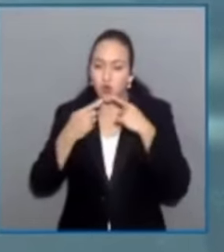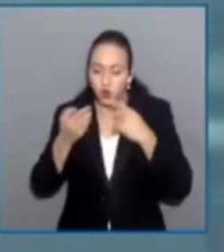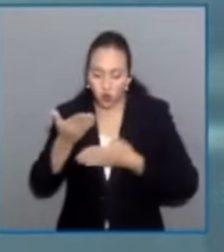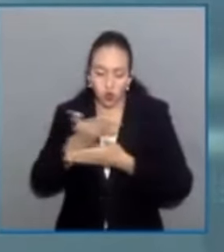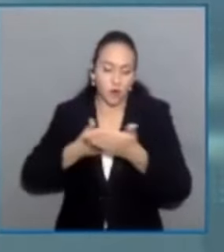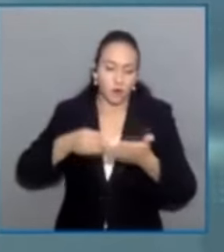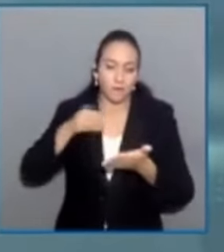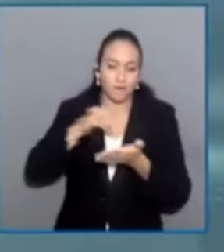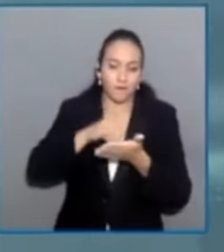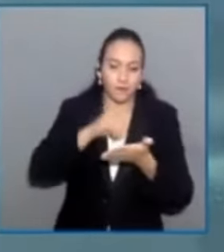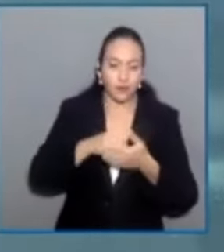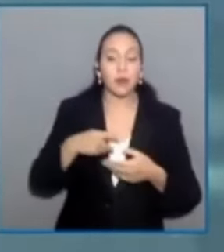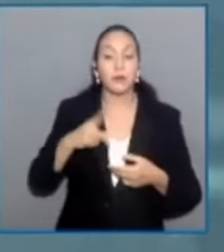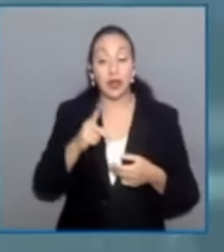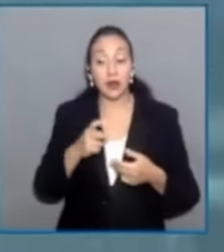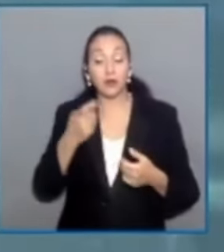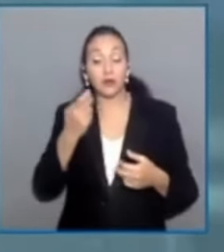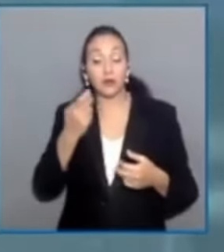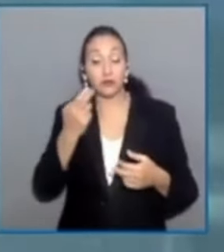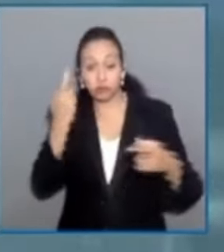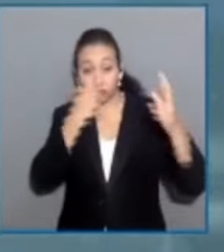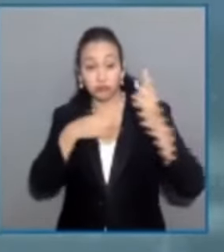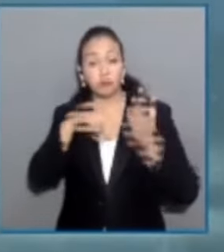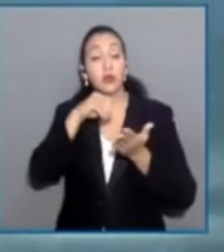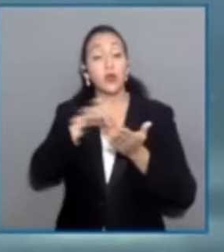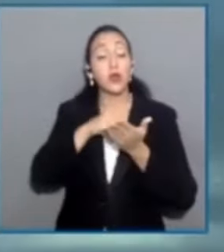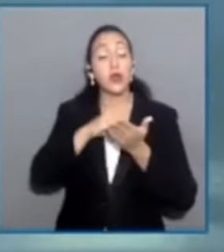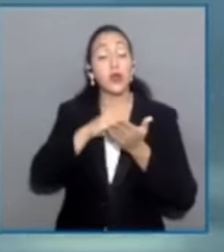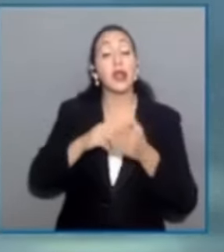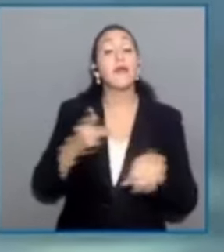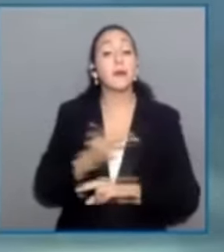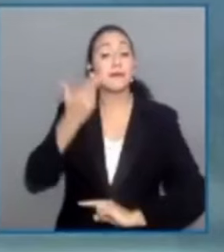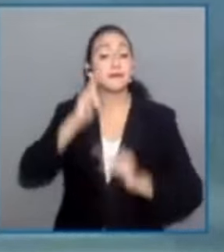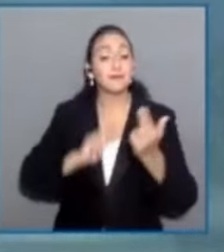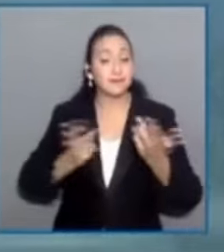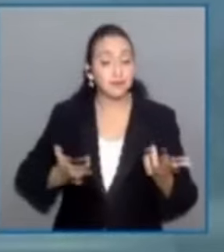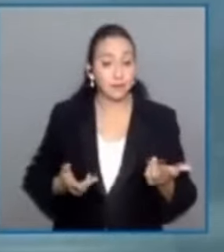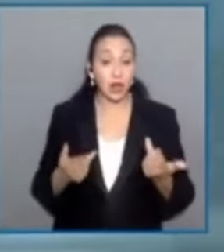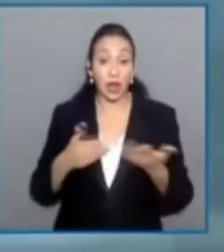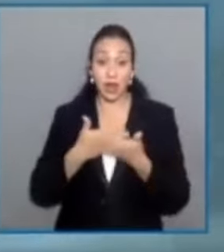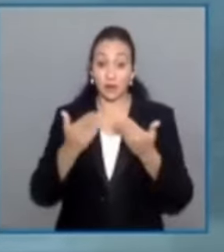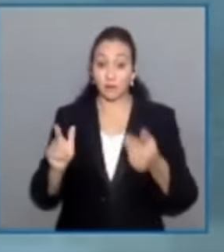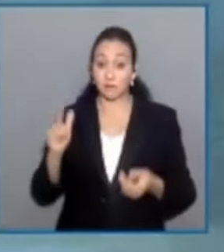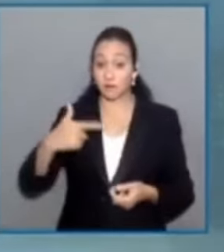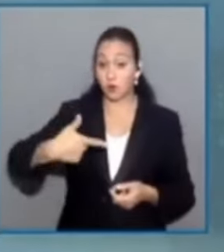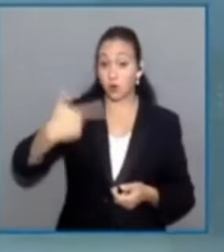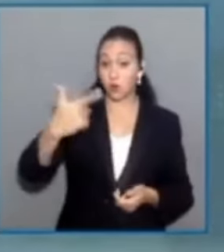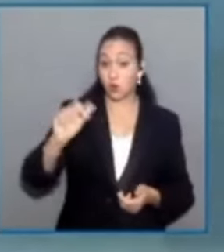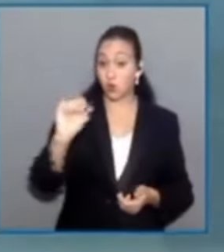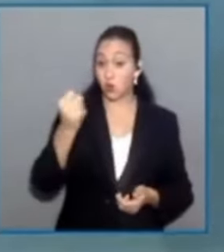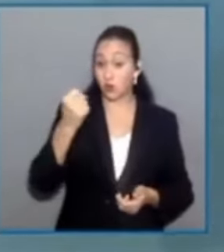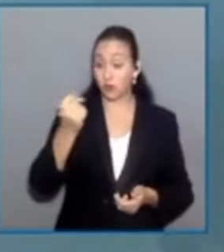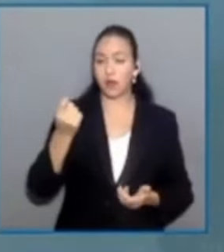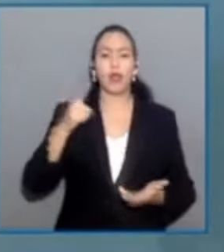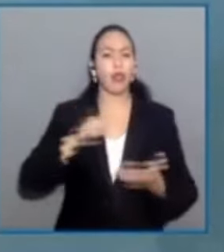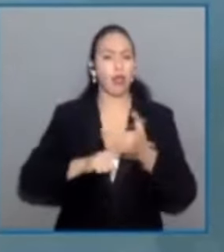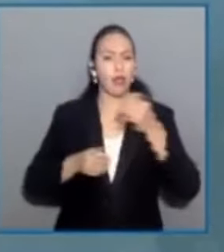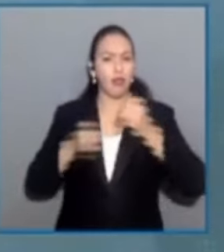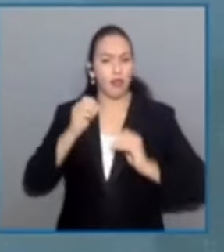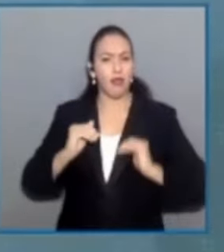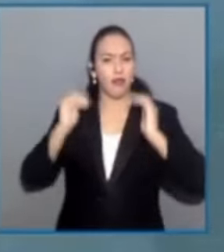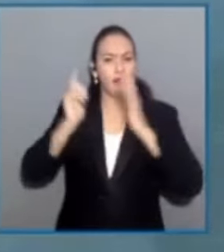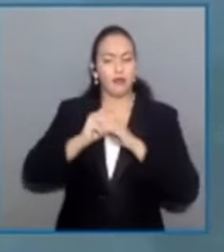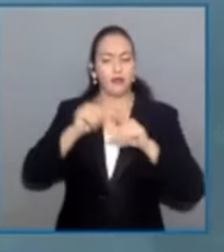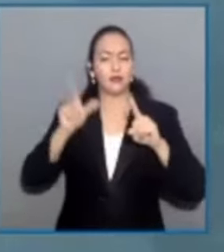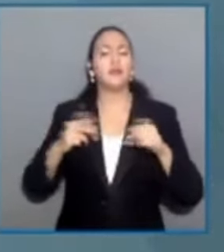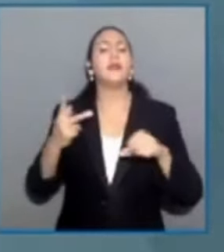proveer en el ámbito de su competencia el próximo 12 de septiembre el pleno de este alto tribunal valorará la situación que